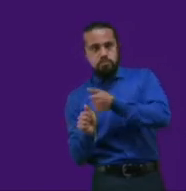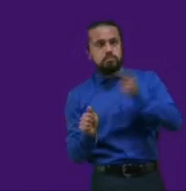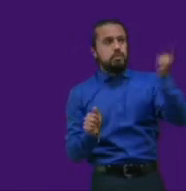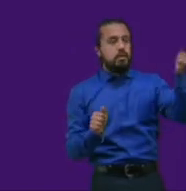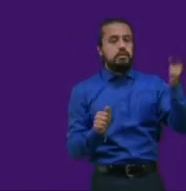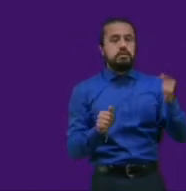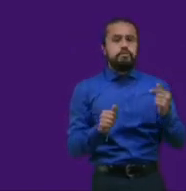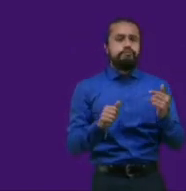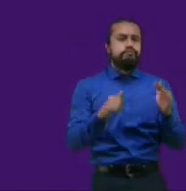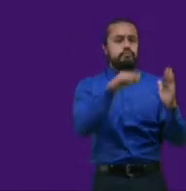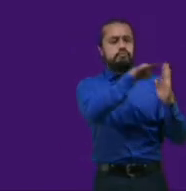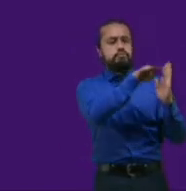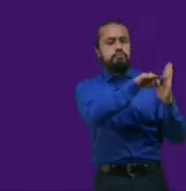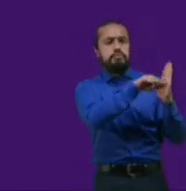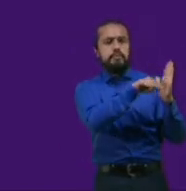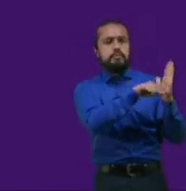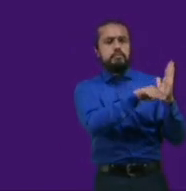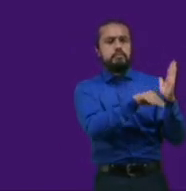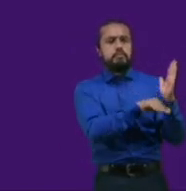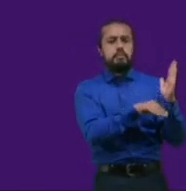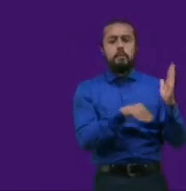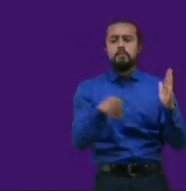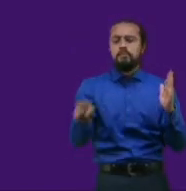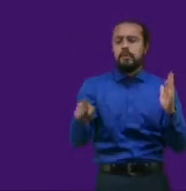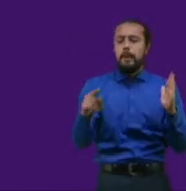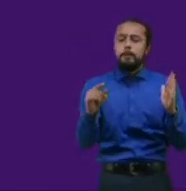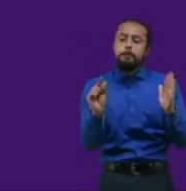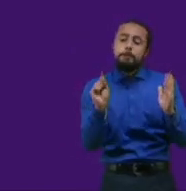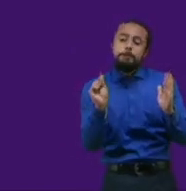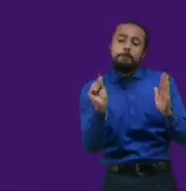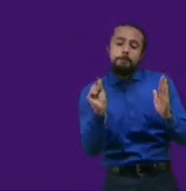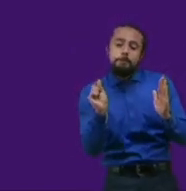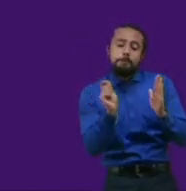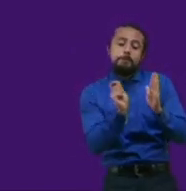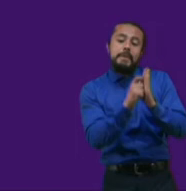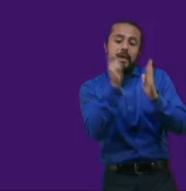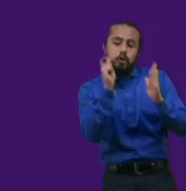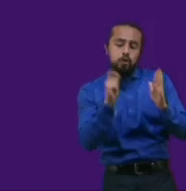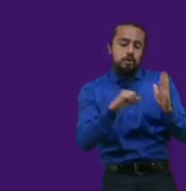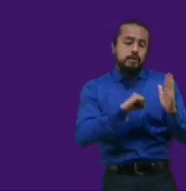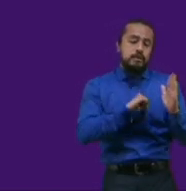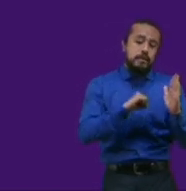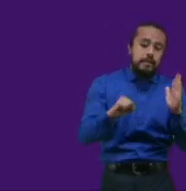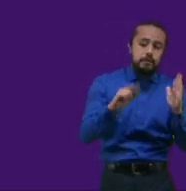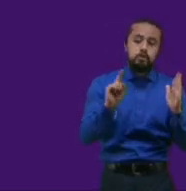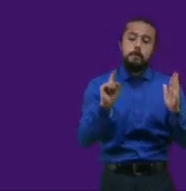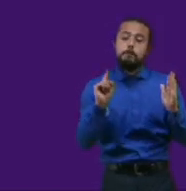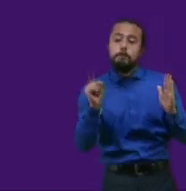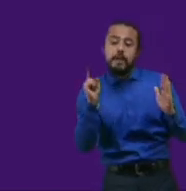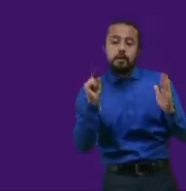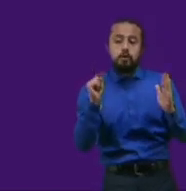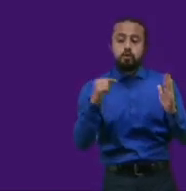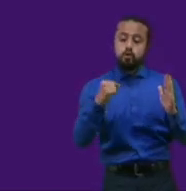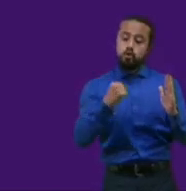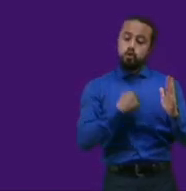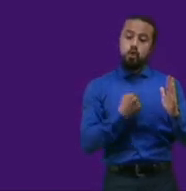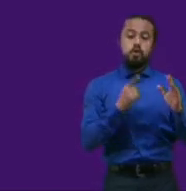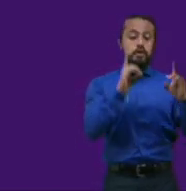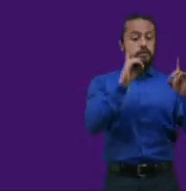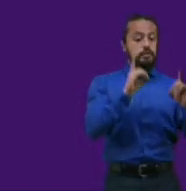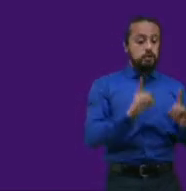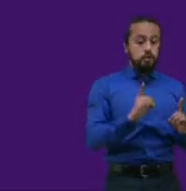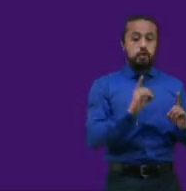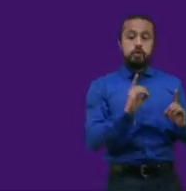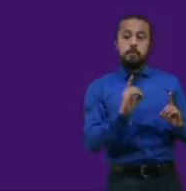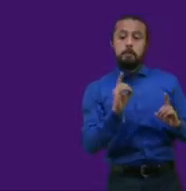mundo de clausulitas en donde te quitan ciertos derechos y te piden que ellos sean los únicos que les devuelve la plata